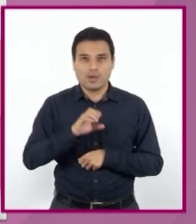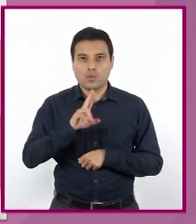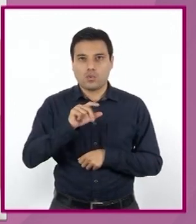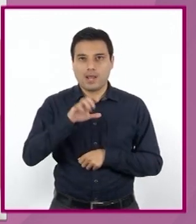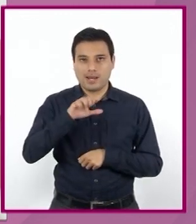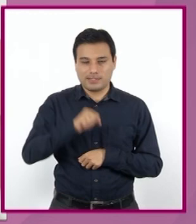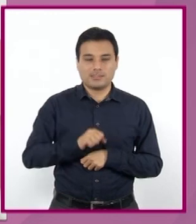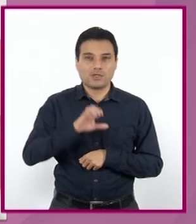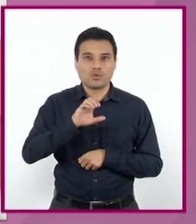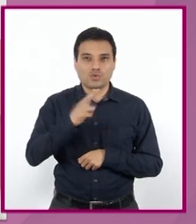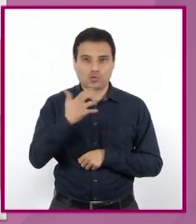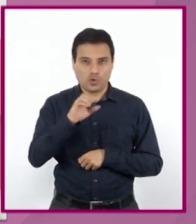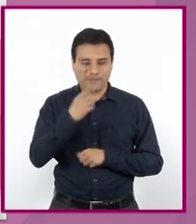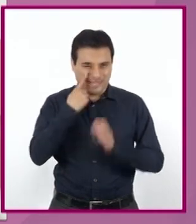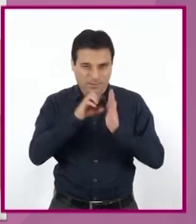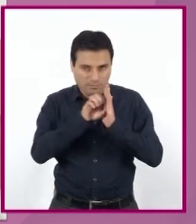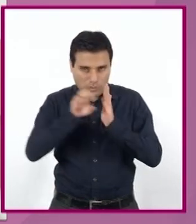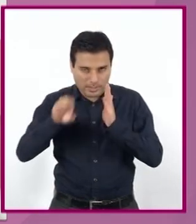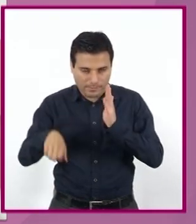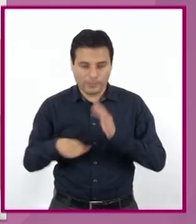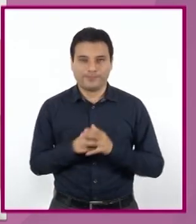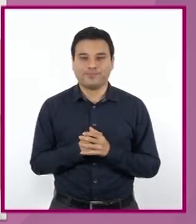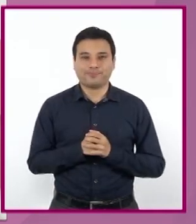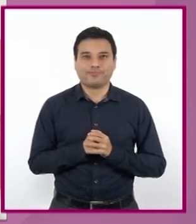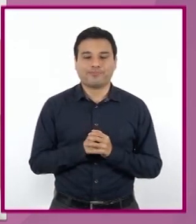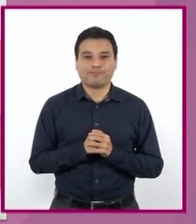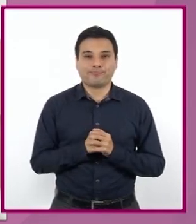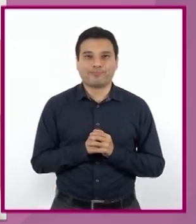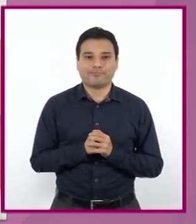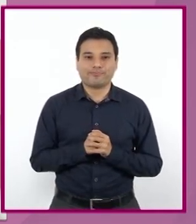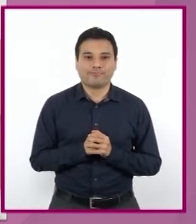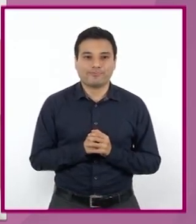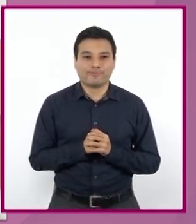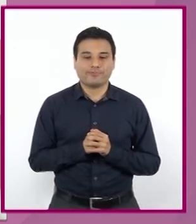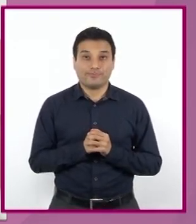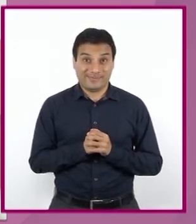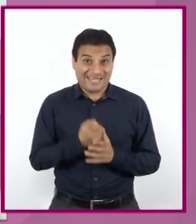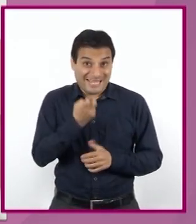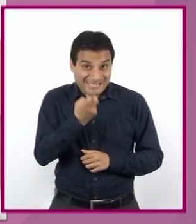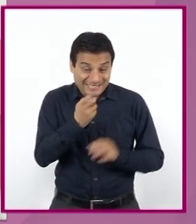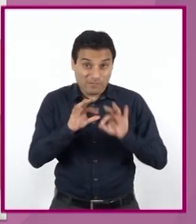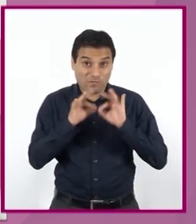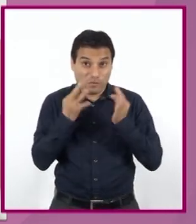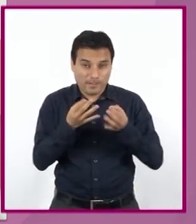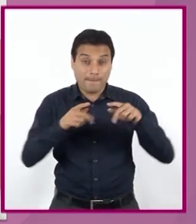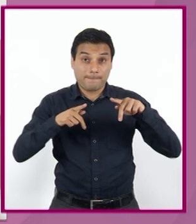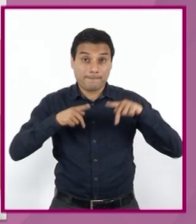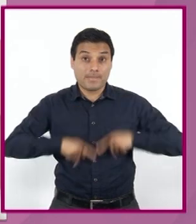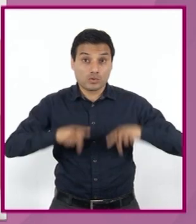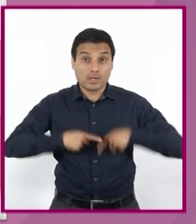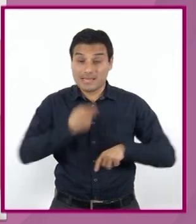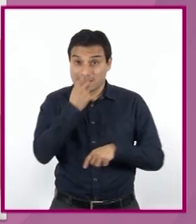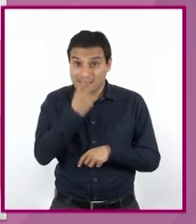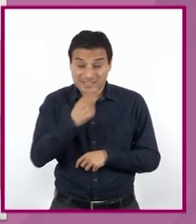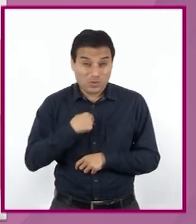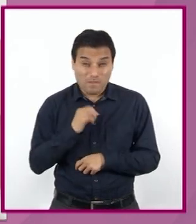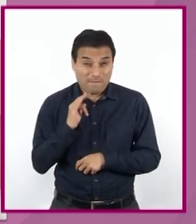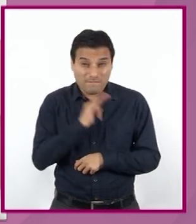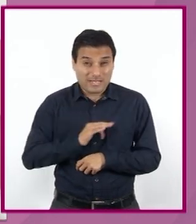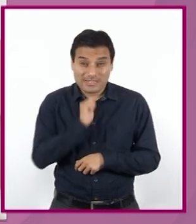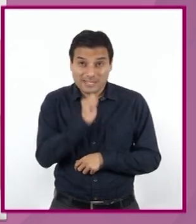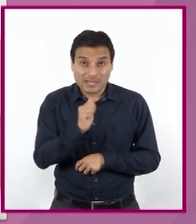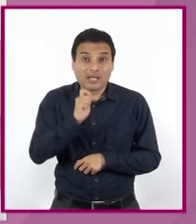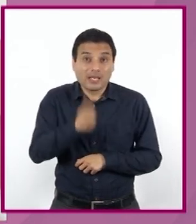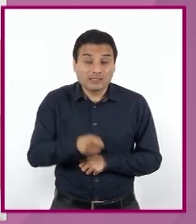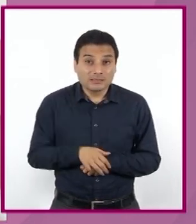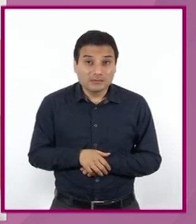cuyo. Por ejemplo, de esta manera, el que una persona se considere infeliz no siempre tiene que ver con